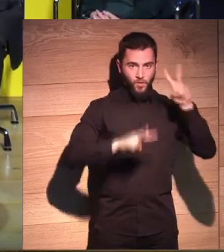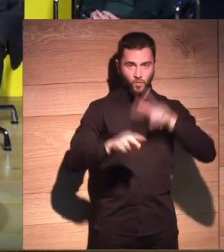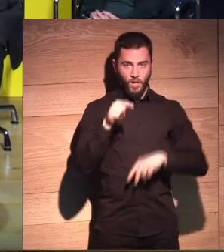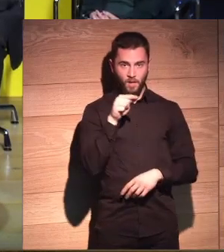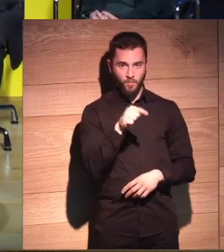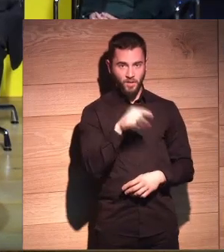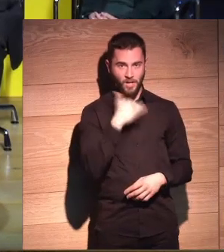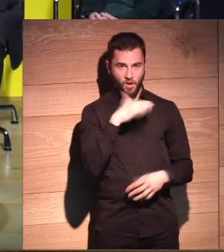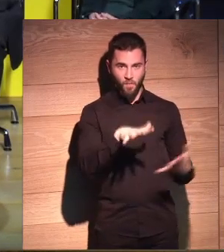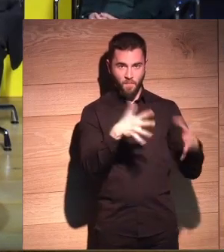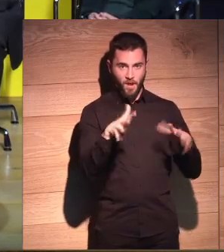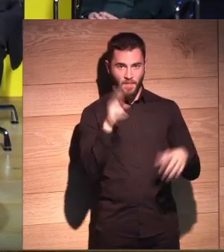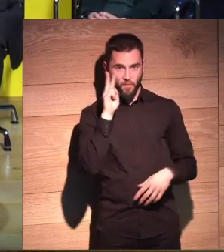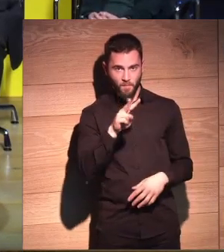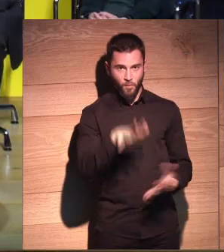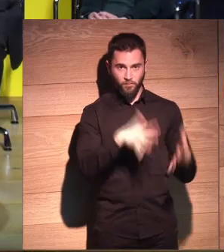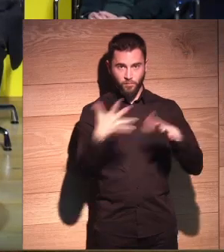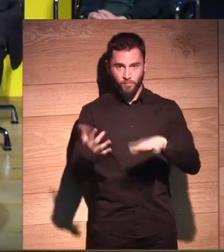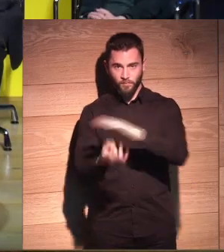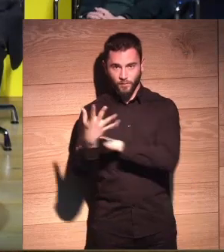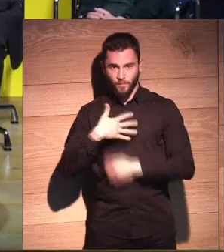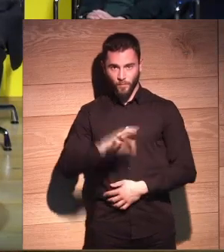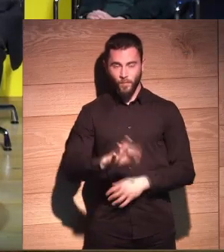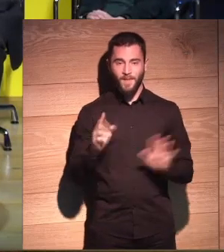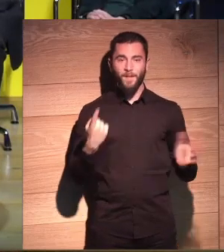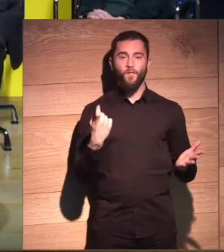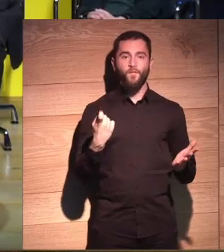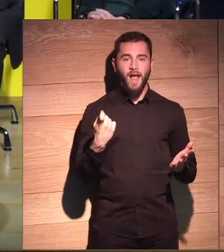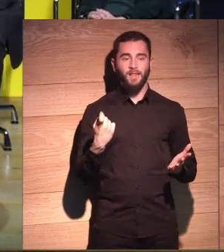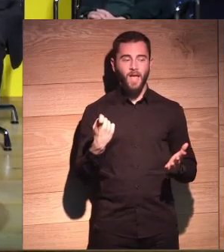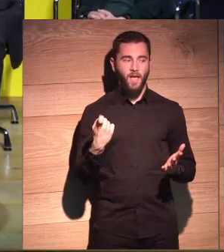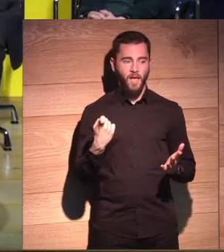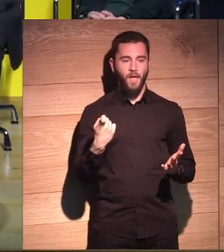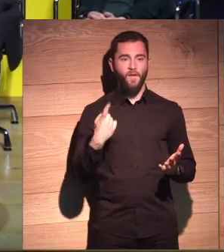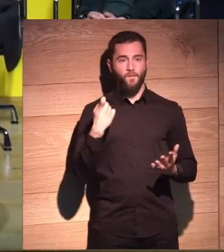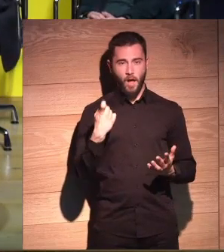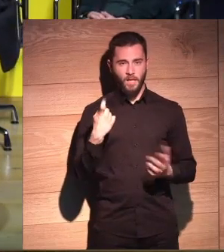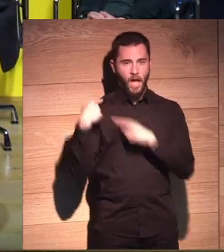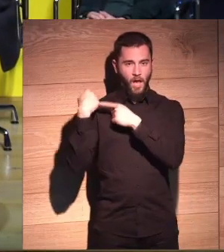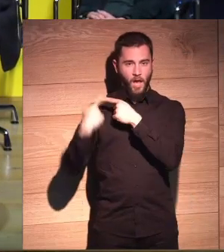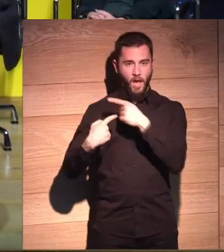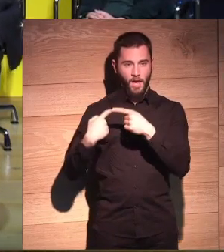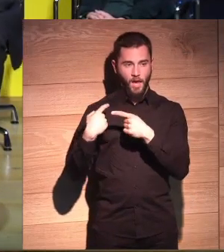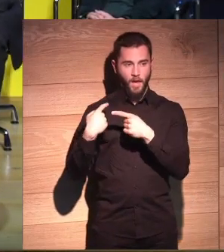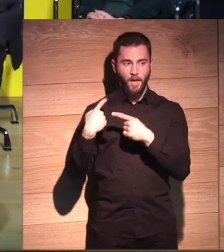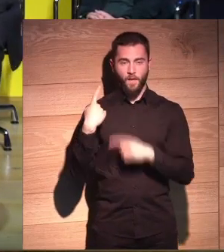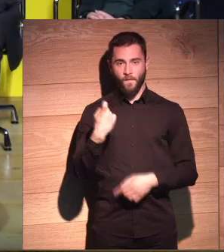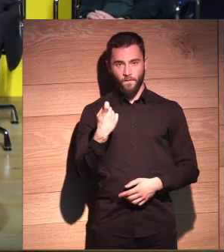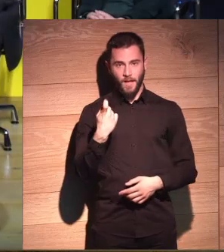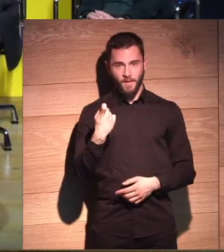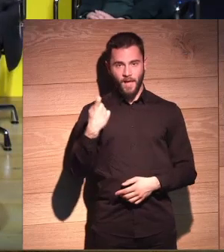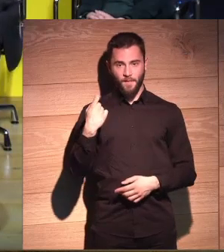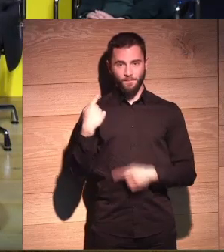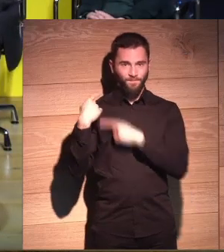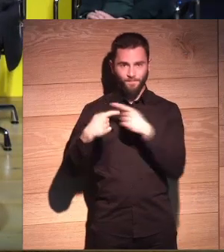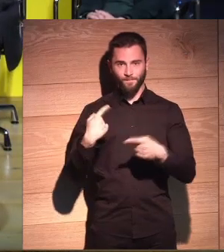sería parecido a lo que vemos, ¿no? Lo que falta, obviamente, es la generación de, digamos, de conciencia,